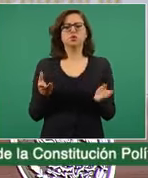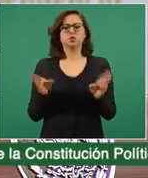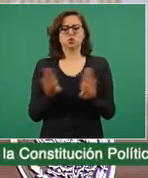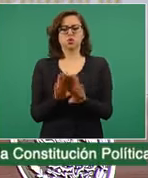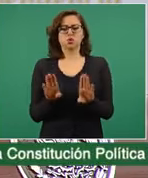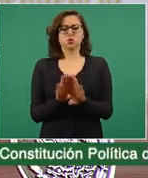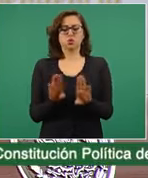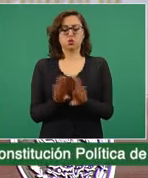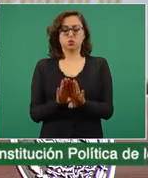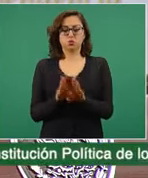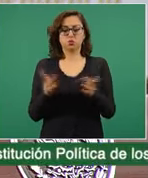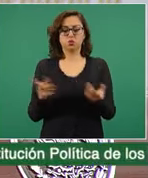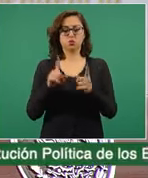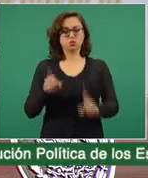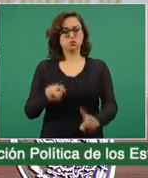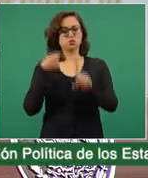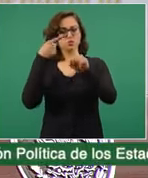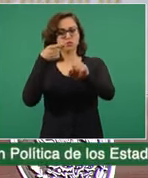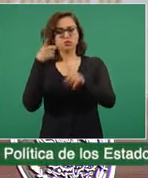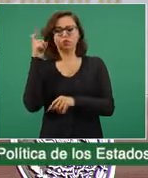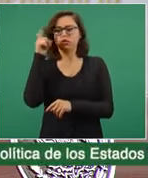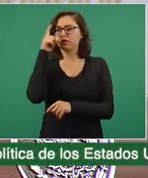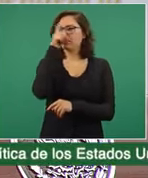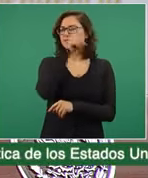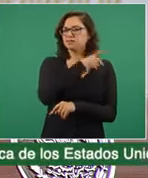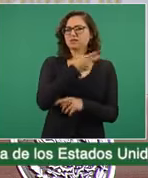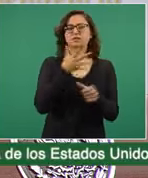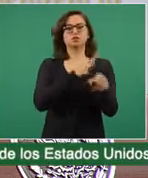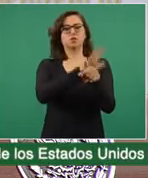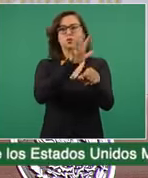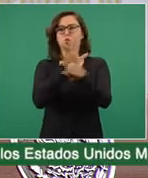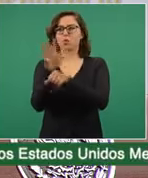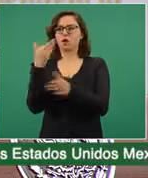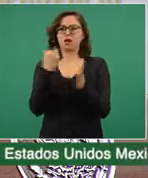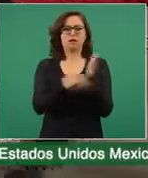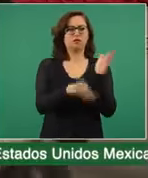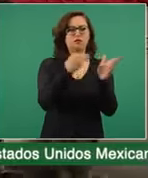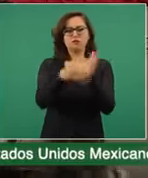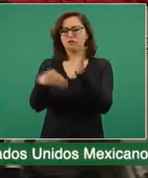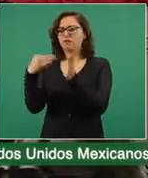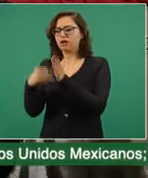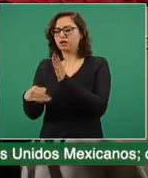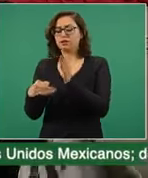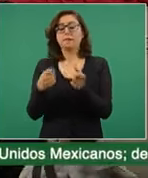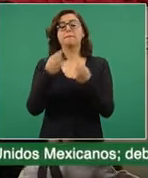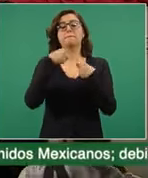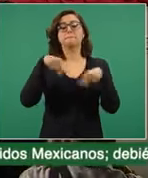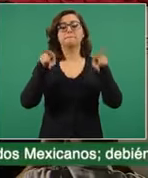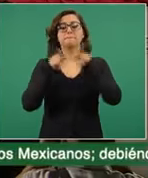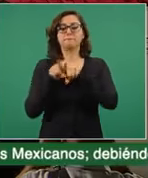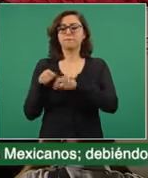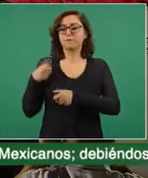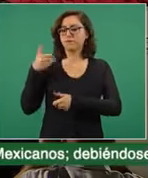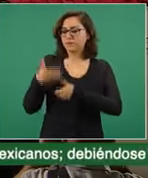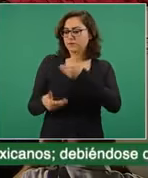cuáles son los desafíos, los retos y los avances. De modo